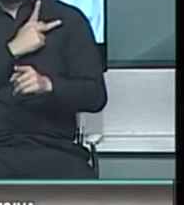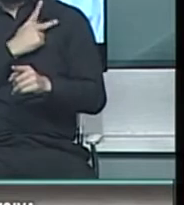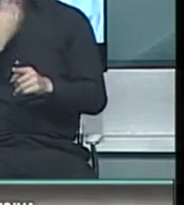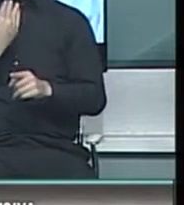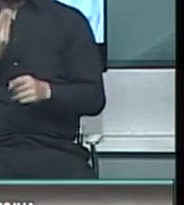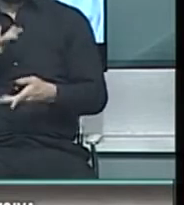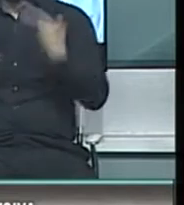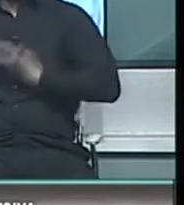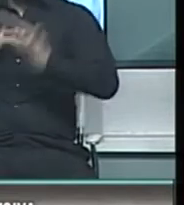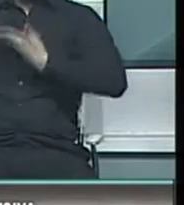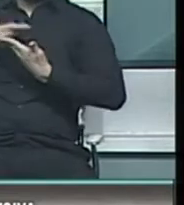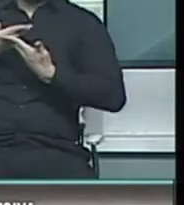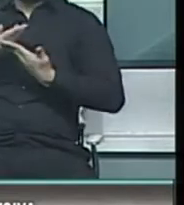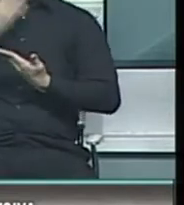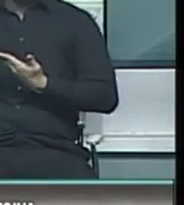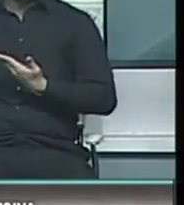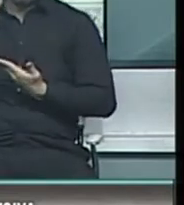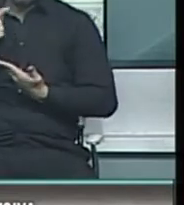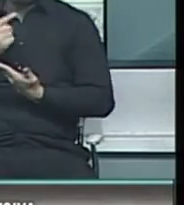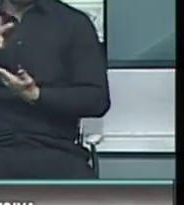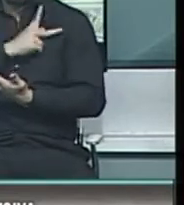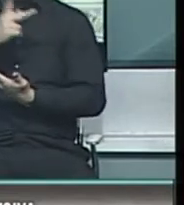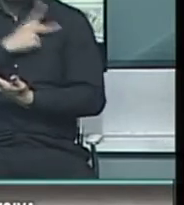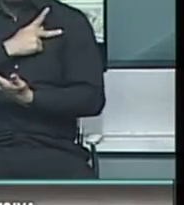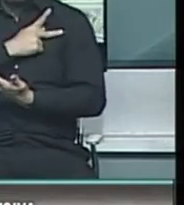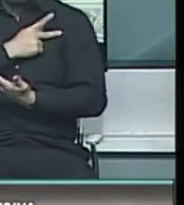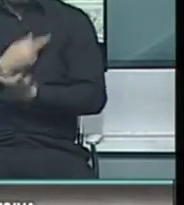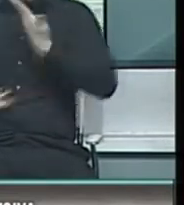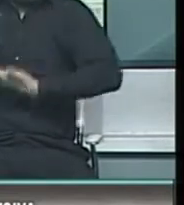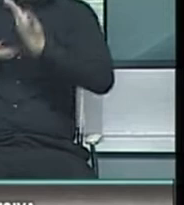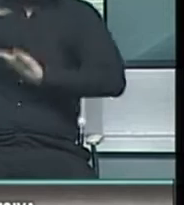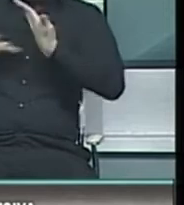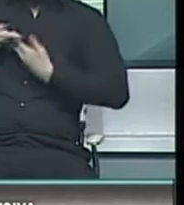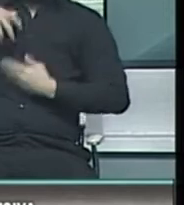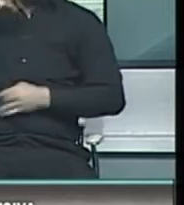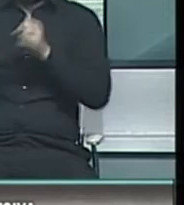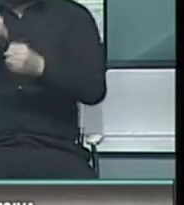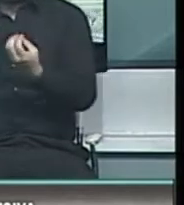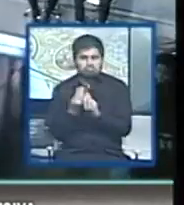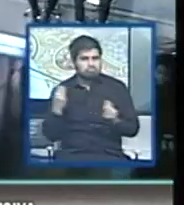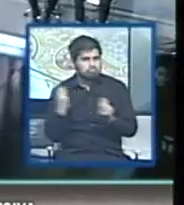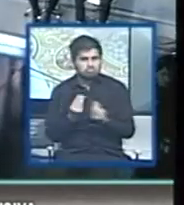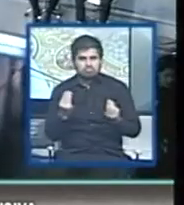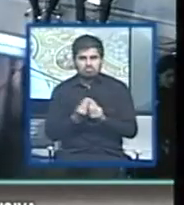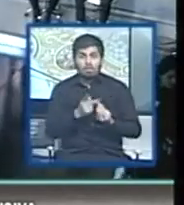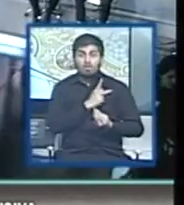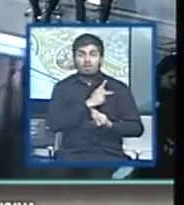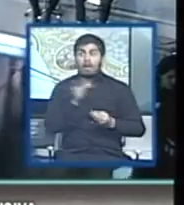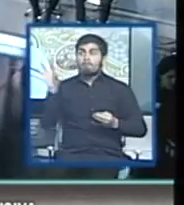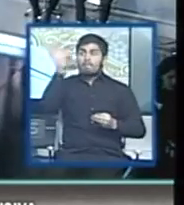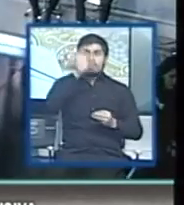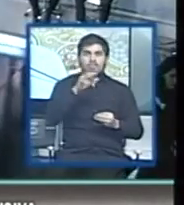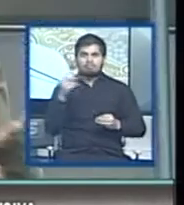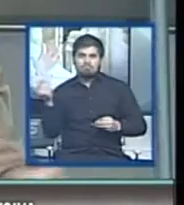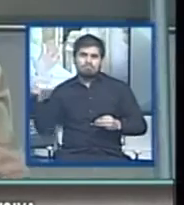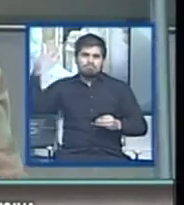les cuento que en estos días estamos recibiendo... Yo creo que va a pasar los 3.000. Claro, y bueno, hay que olvidar también las personas que vienen del extranjero, César,